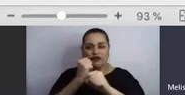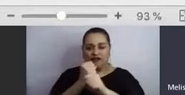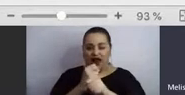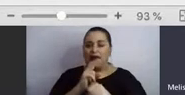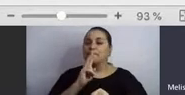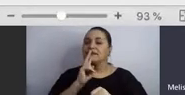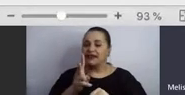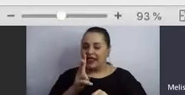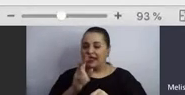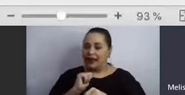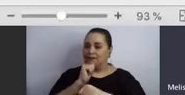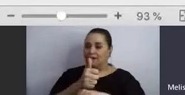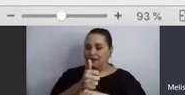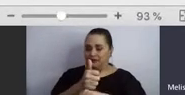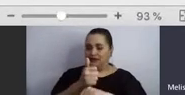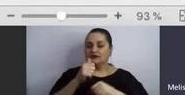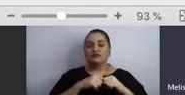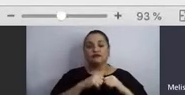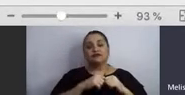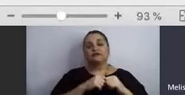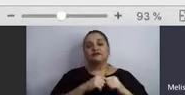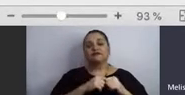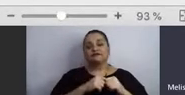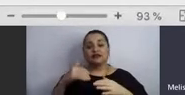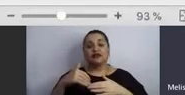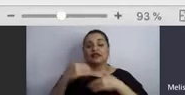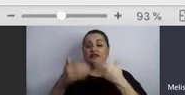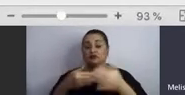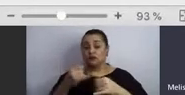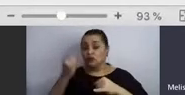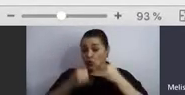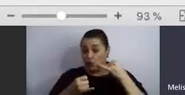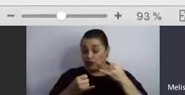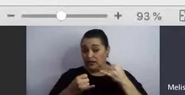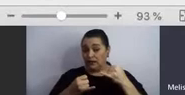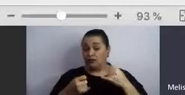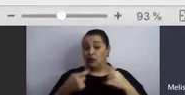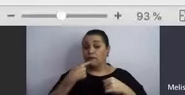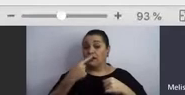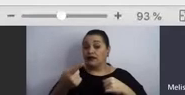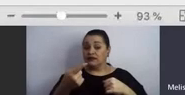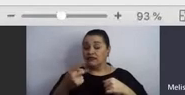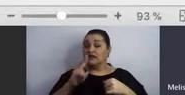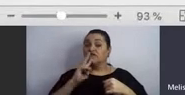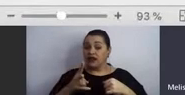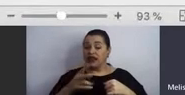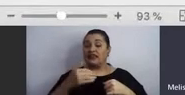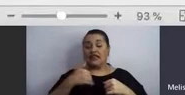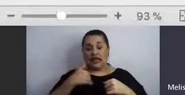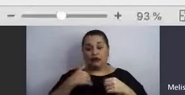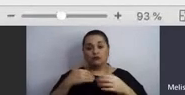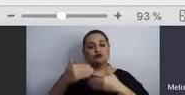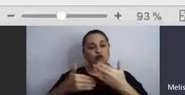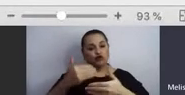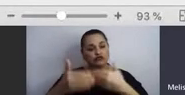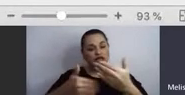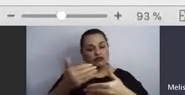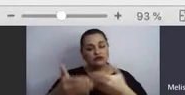verdadera implementación. Después, bueno, por último, nada más para mencionar, en realidad también tenemos procesos,